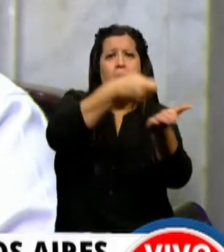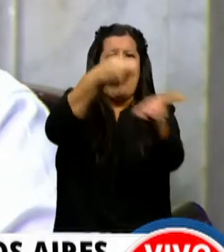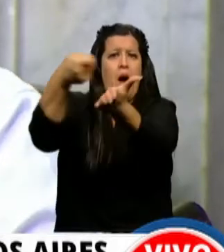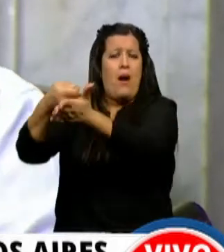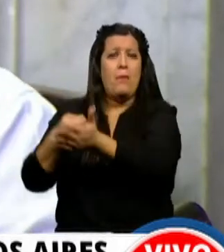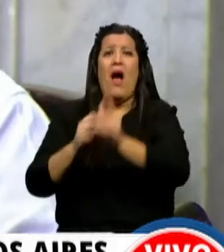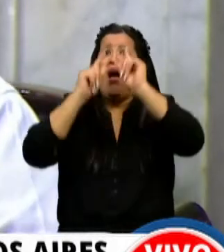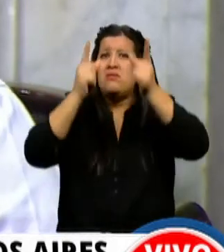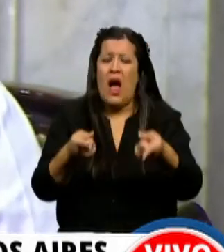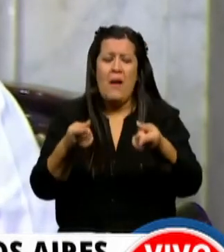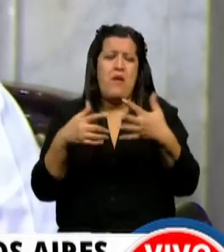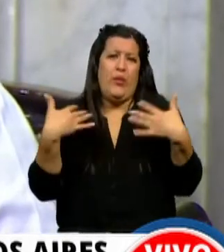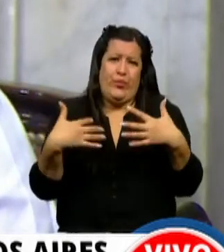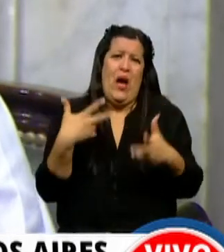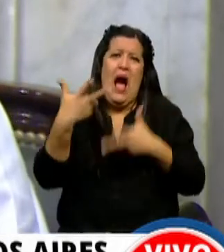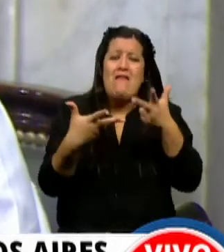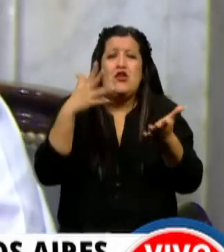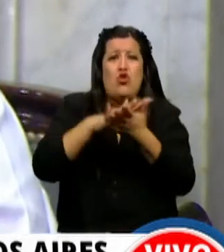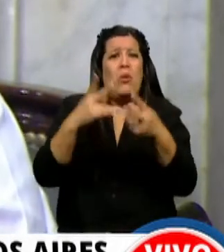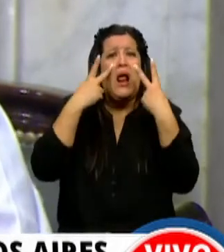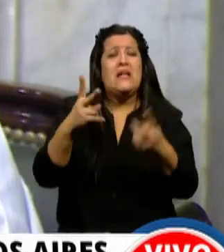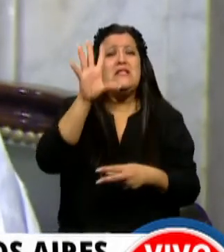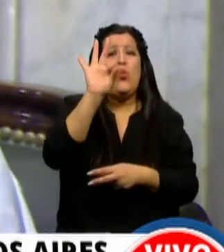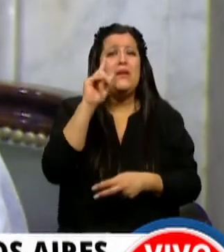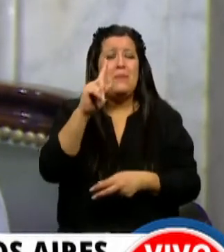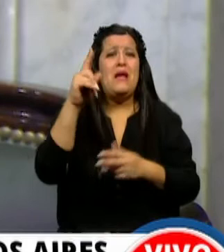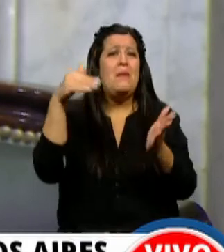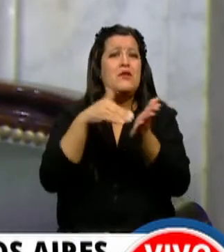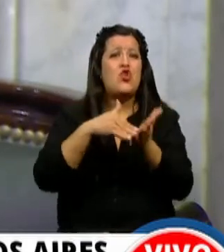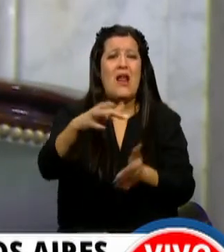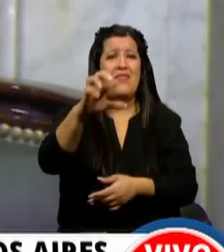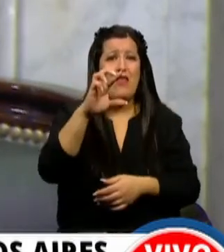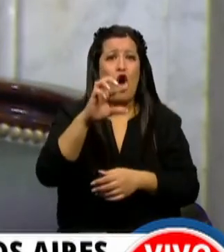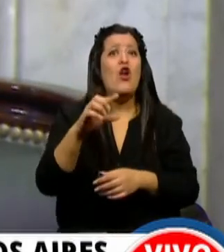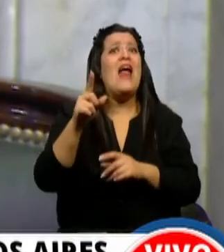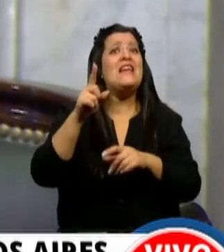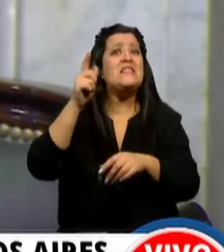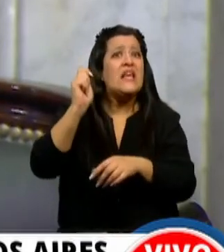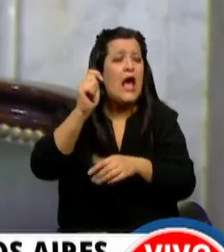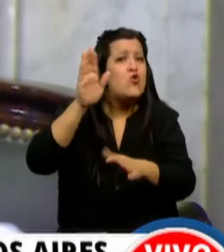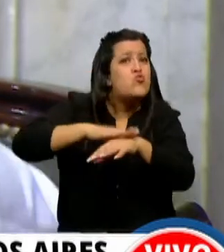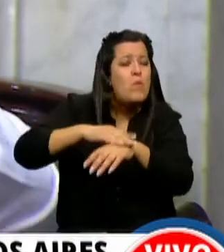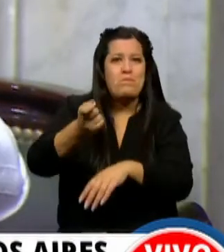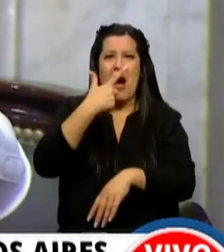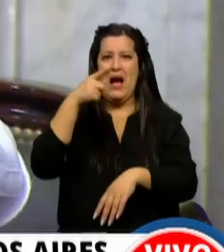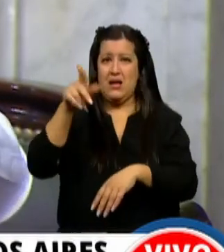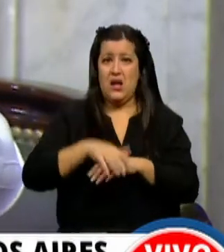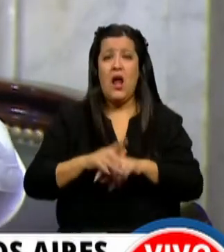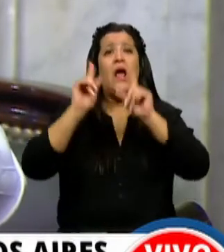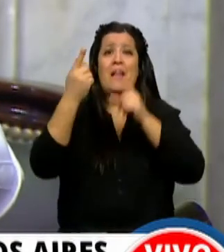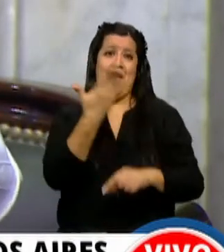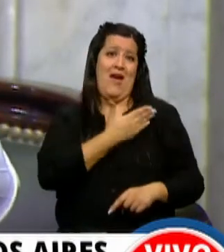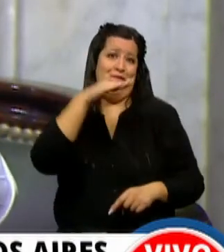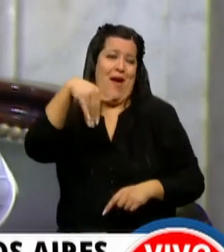que hablar del reconocimiento de los 50.000 millones de dólares contraídos por Macri y el Fondo